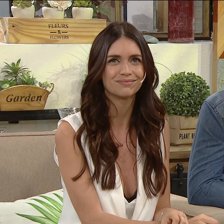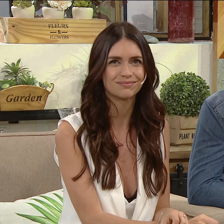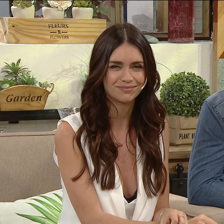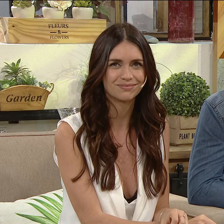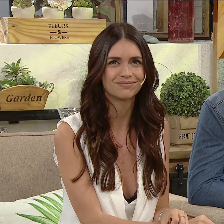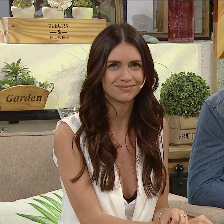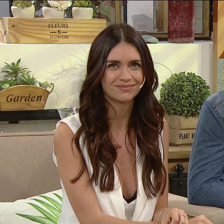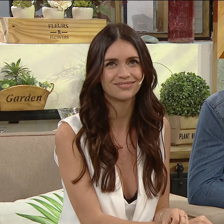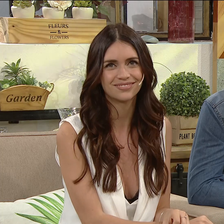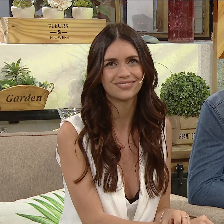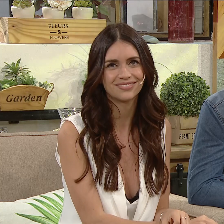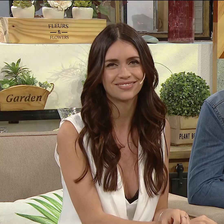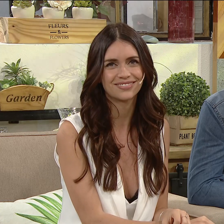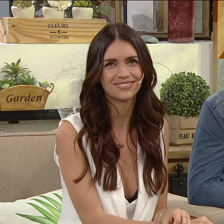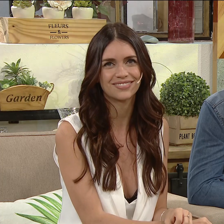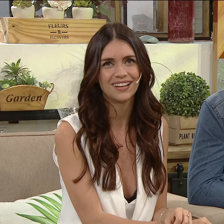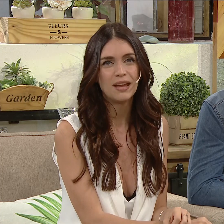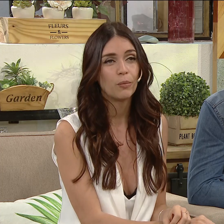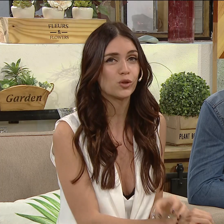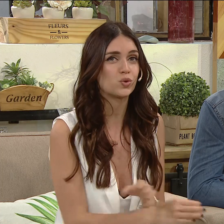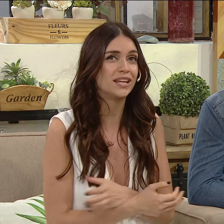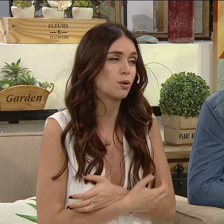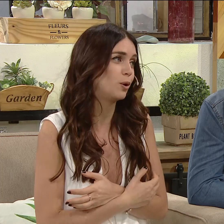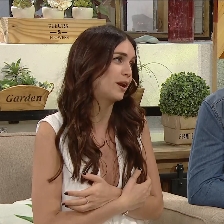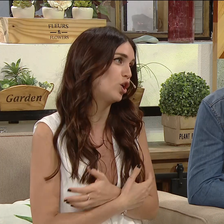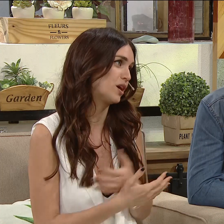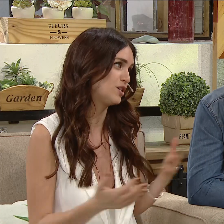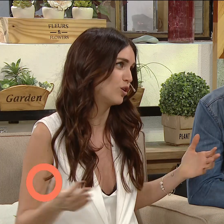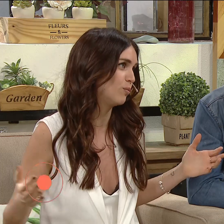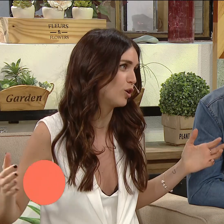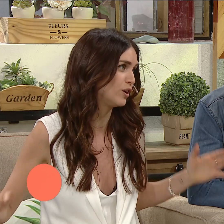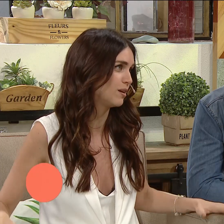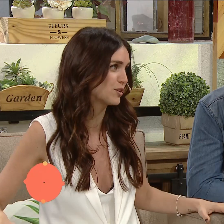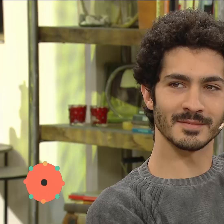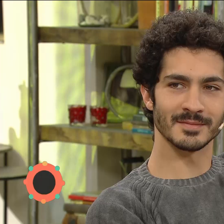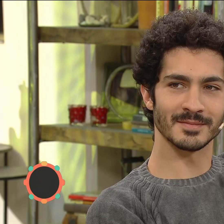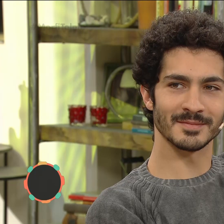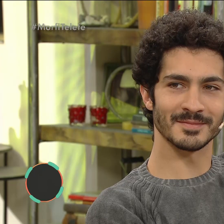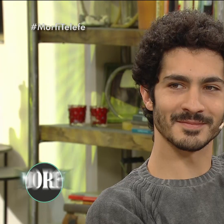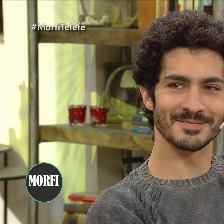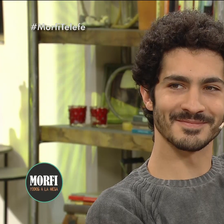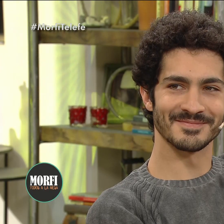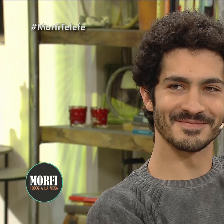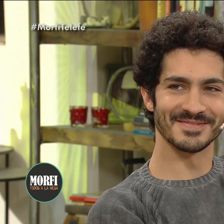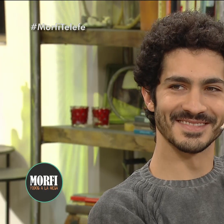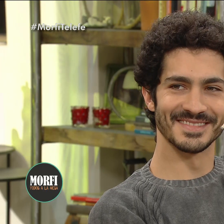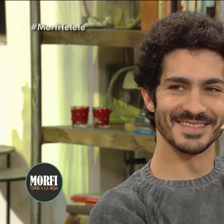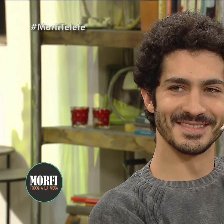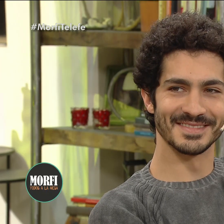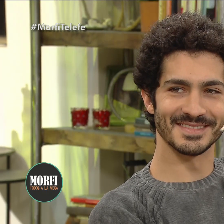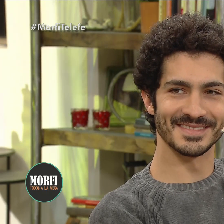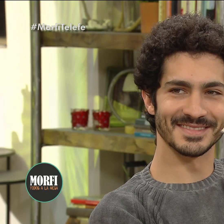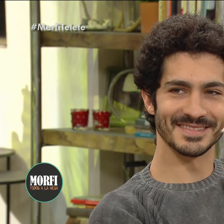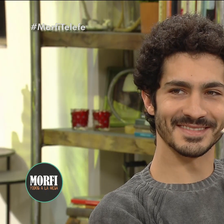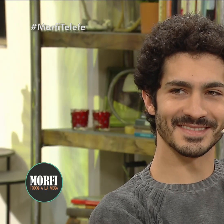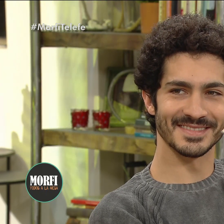entra a telefe.com o a la aplicación Mi Telefe. Bueno, Susana se va a volver loca, Chino, con vos, con este personaje. O sea, te va a